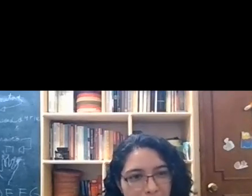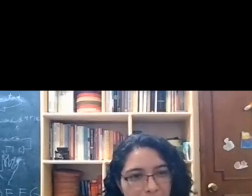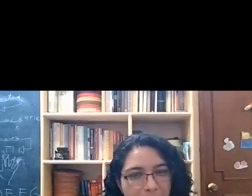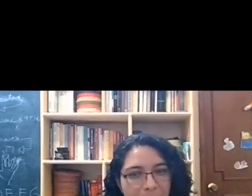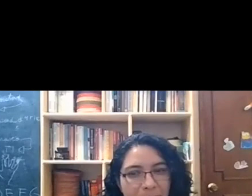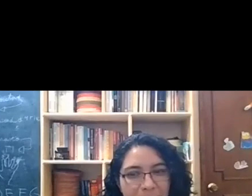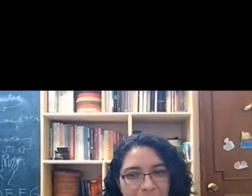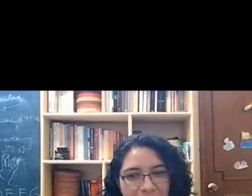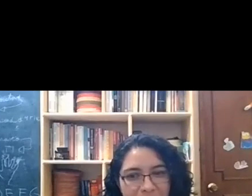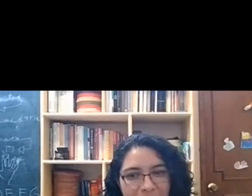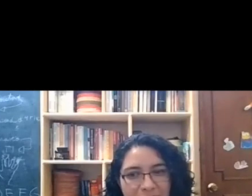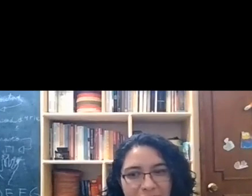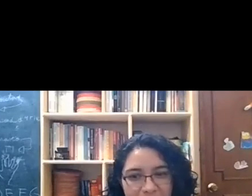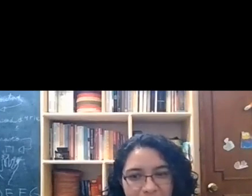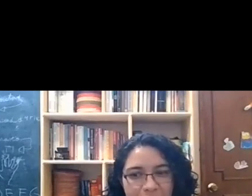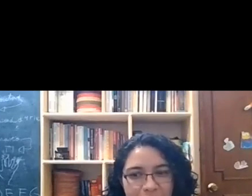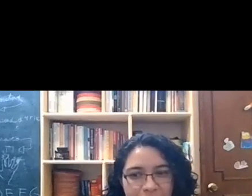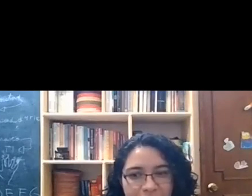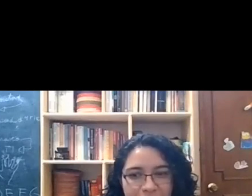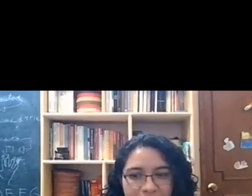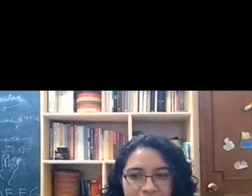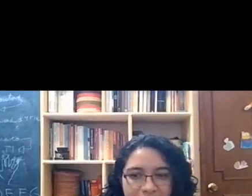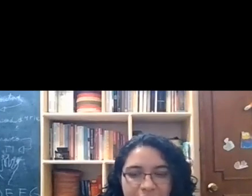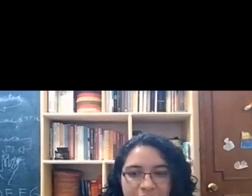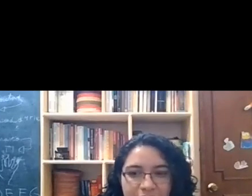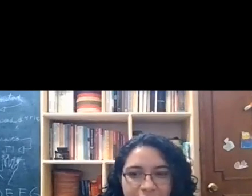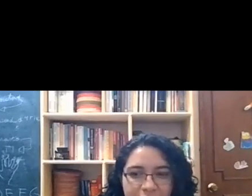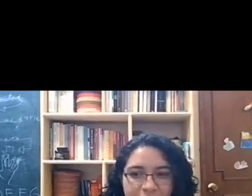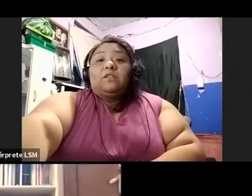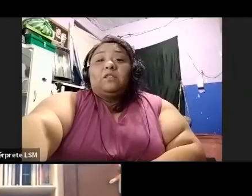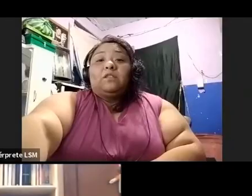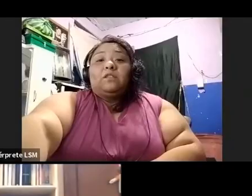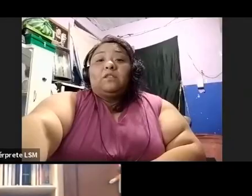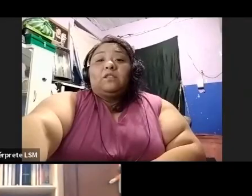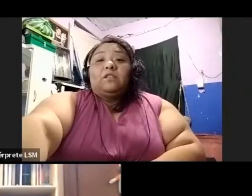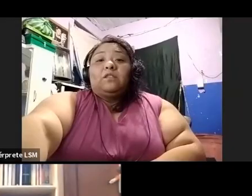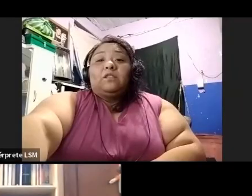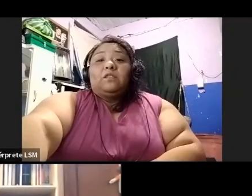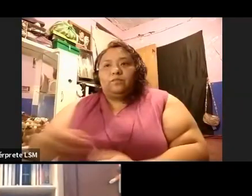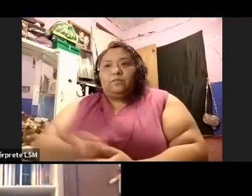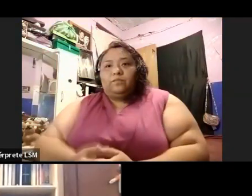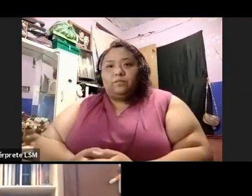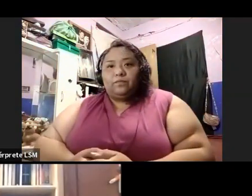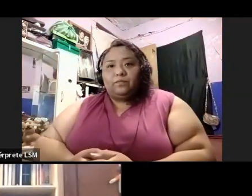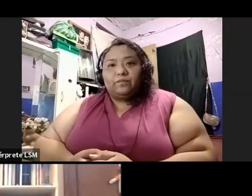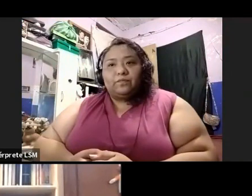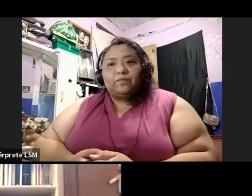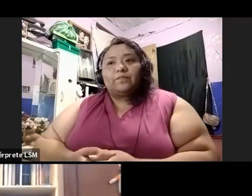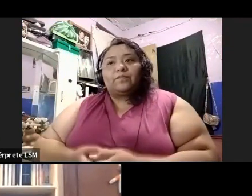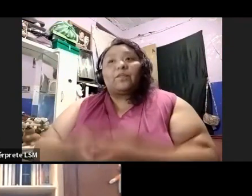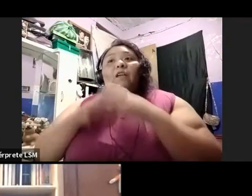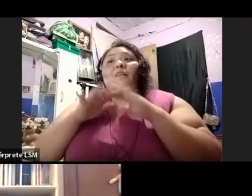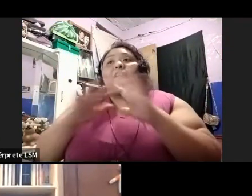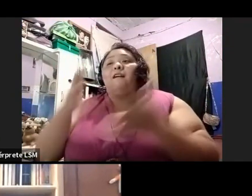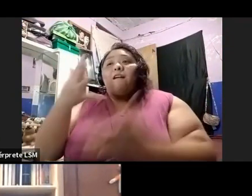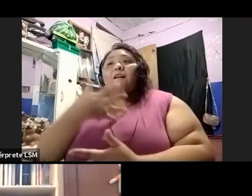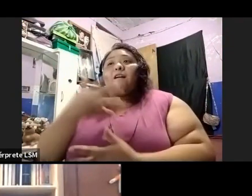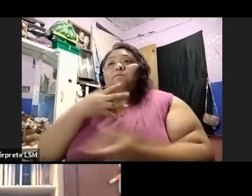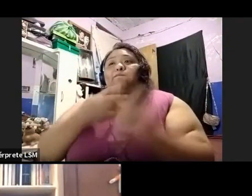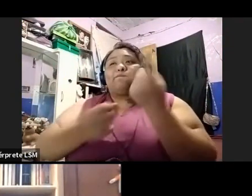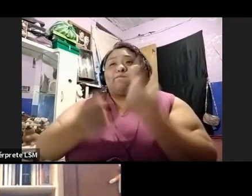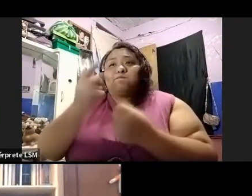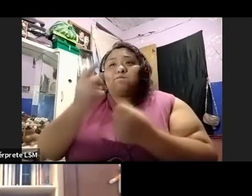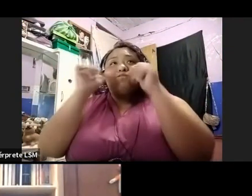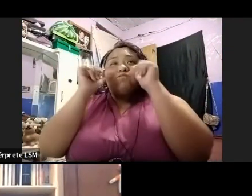Entonces, bueno, por el lado del club vamos a estar haciendo eso. Ya tenemos algunas organizaciones que han levantado la mano